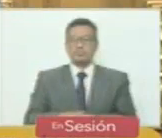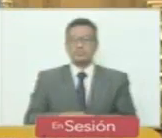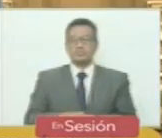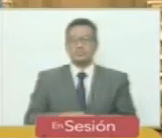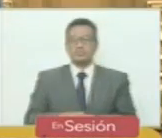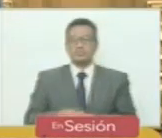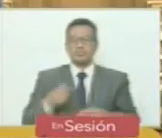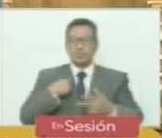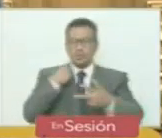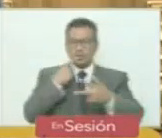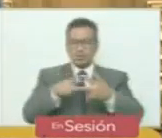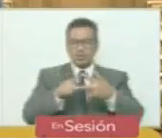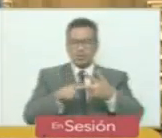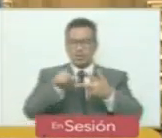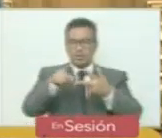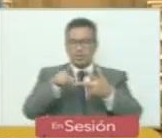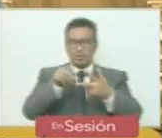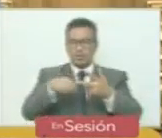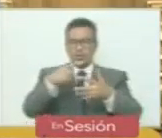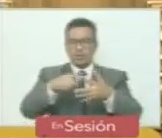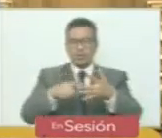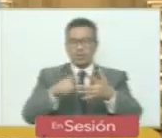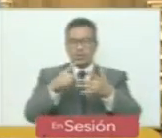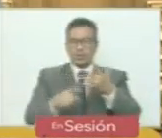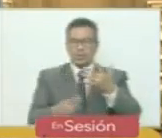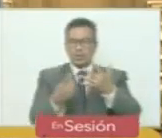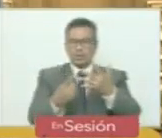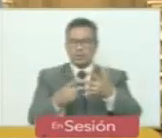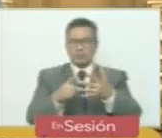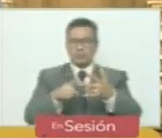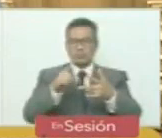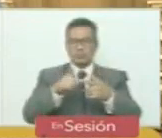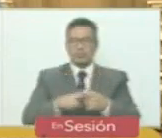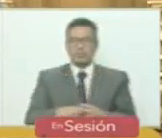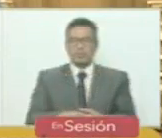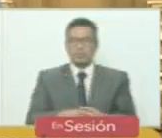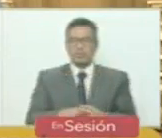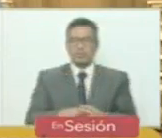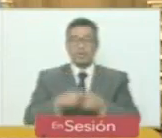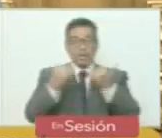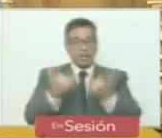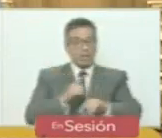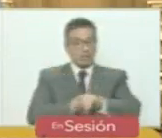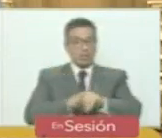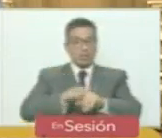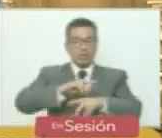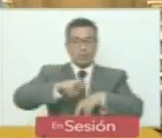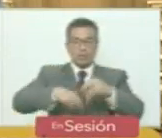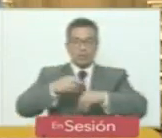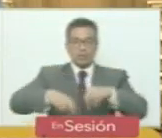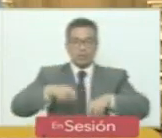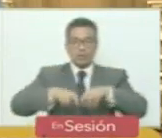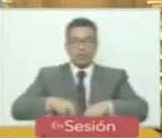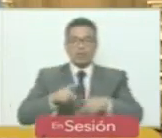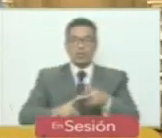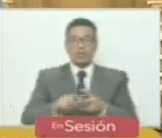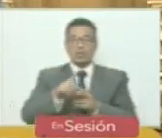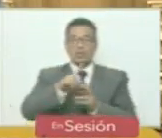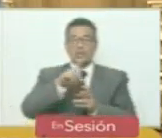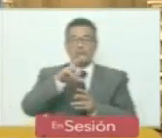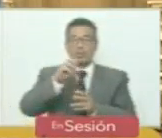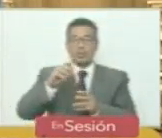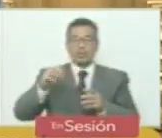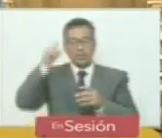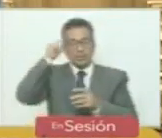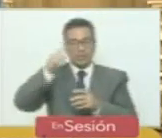a decir algo más de lo que dice el juez en su fundamentación para el levantamiento de las medidas. Dice, hasta el momento y luego de la realización de más de 100 medidas